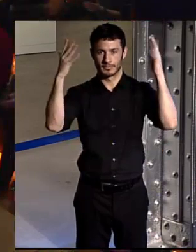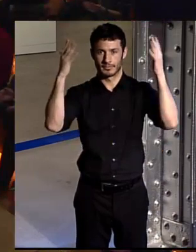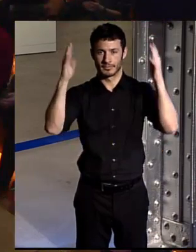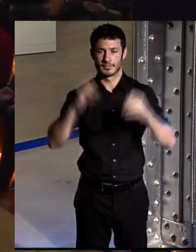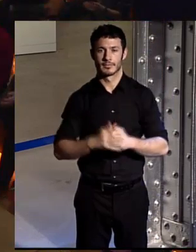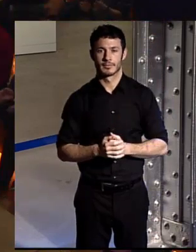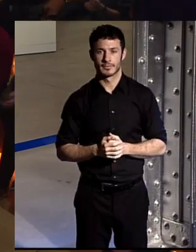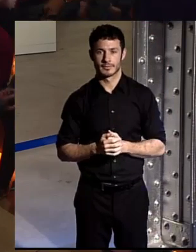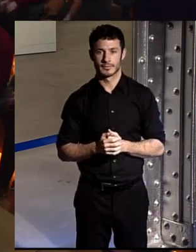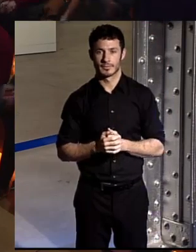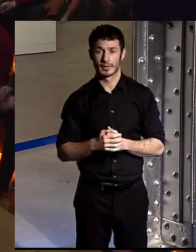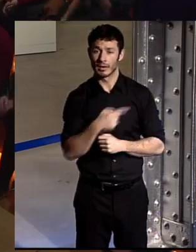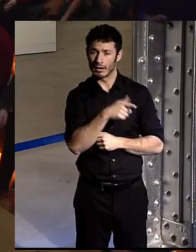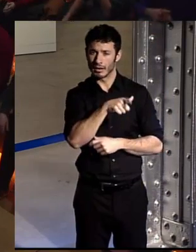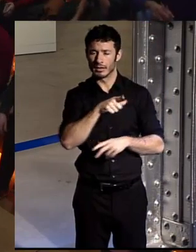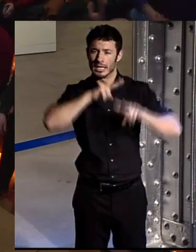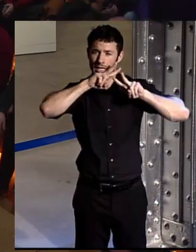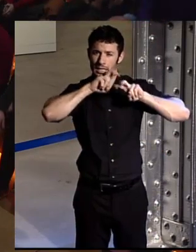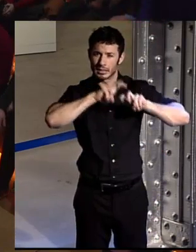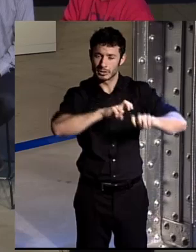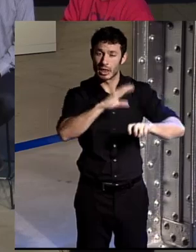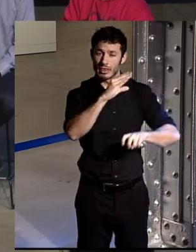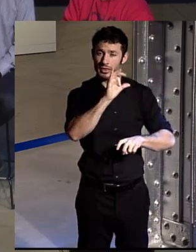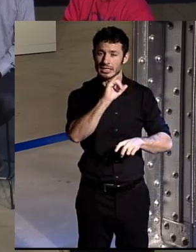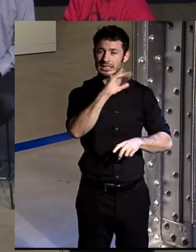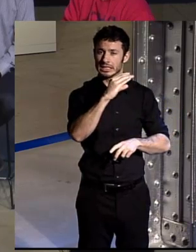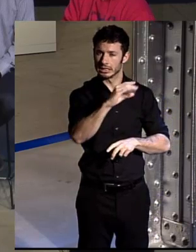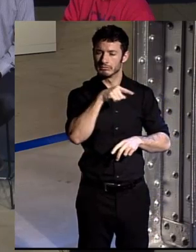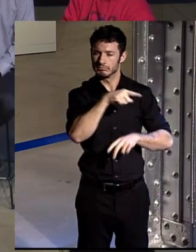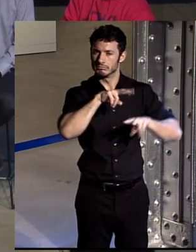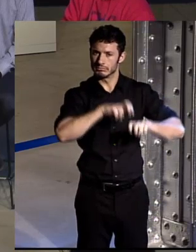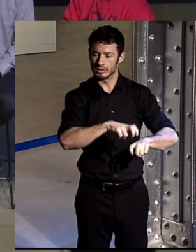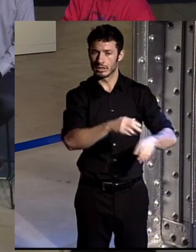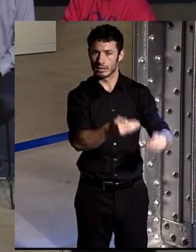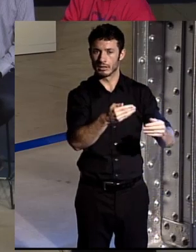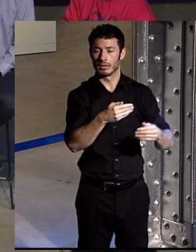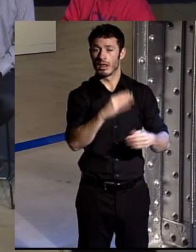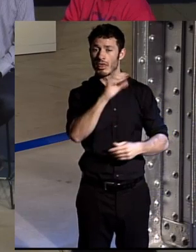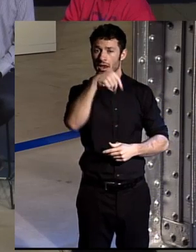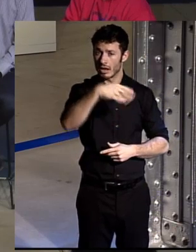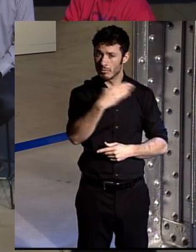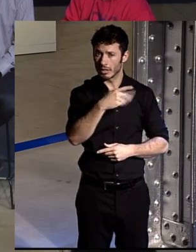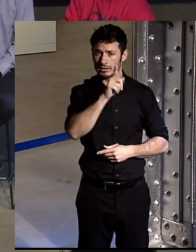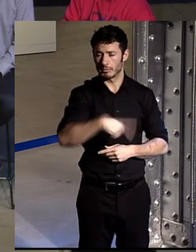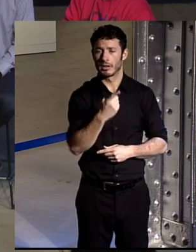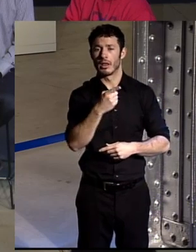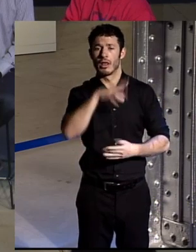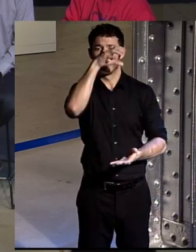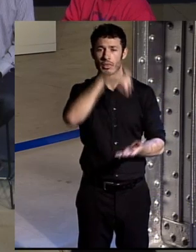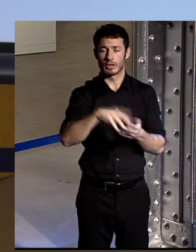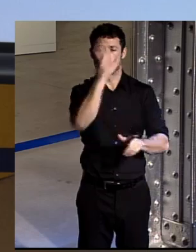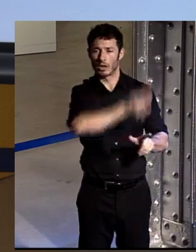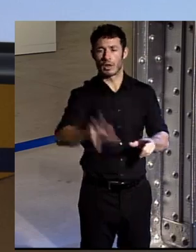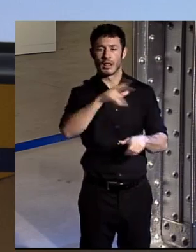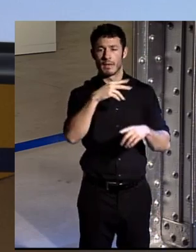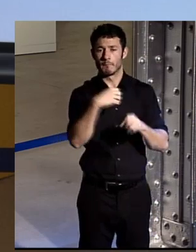Ha sido investigador en el CSIC. Él trabajaba en el CNB, en el Centro Nacional de Biotecnología, en el tema